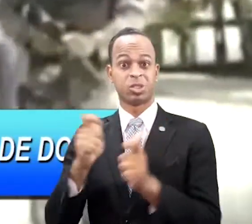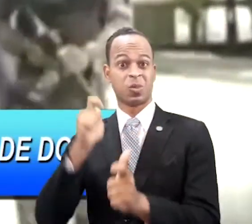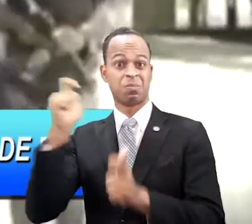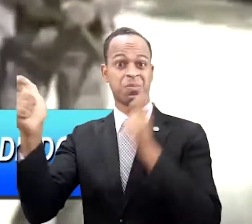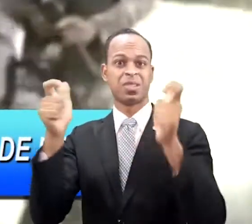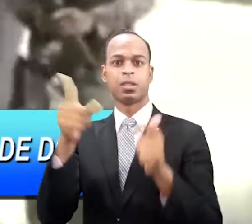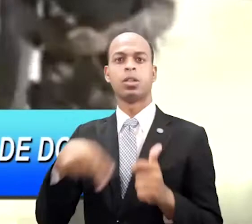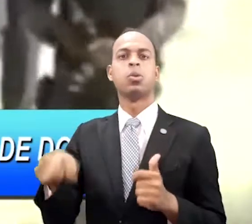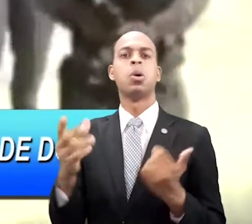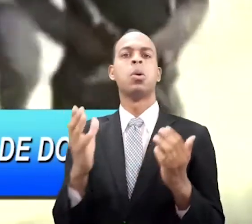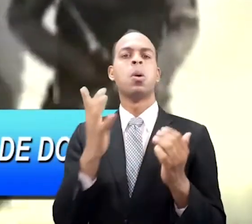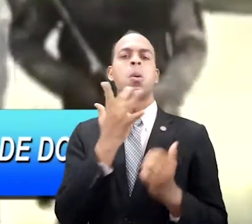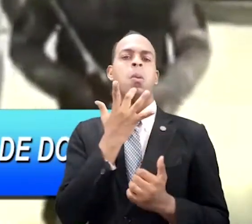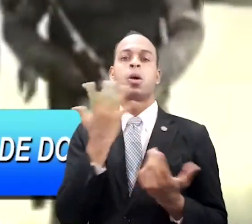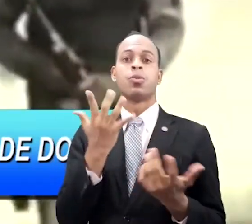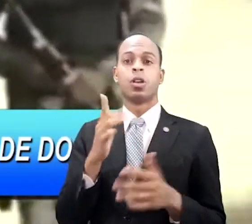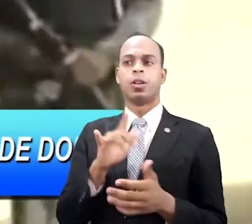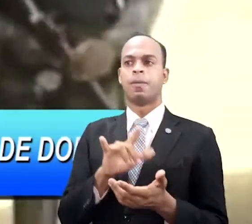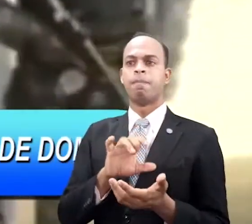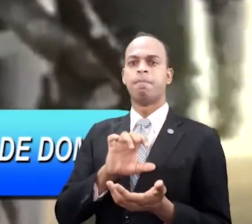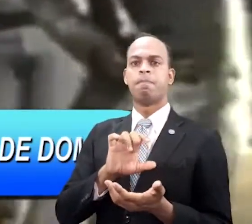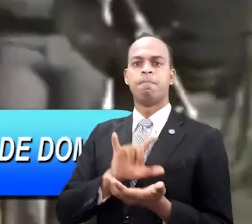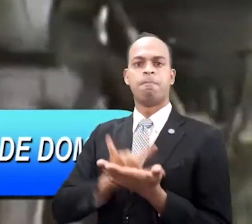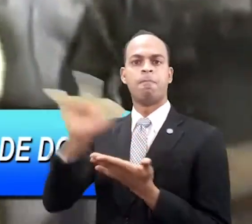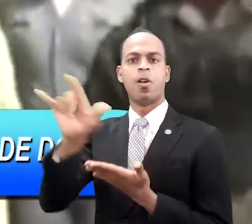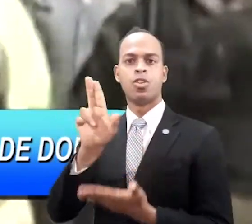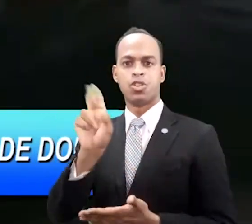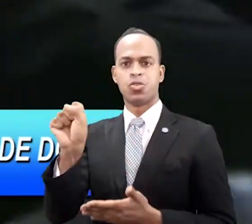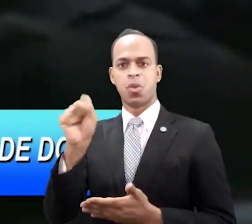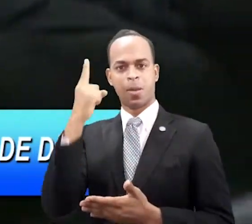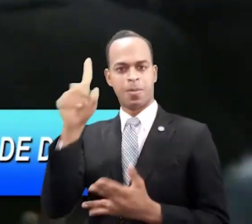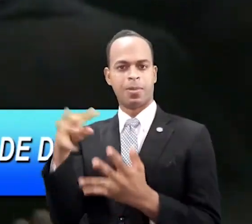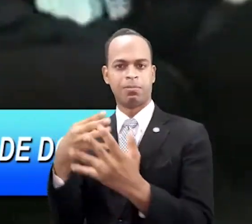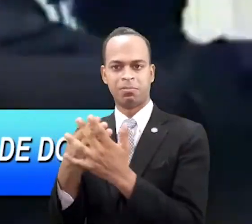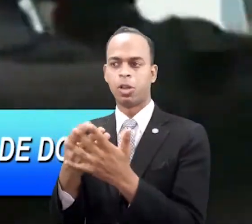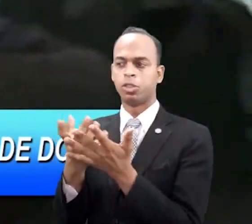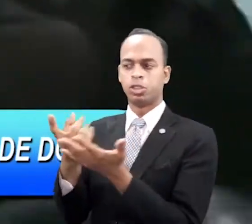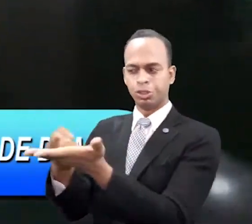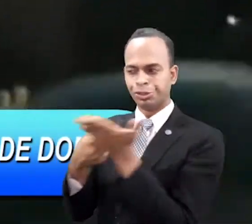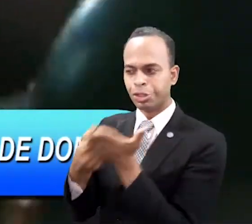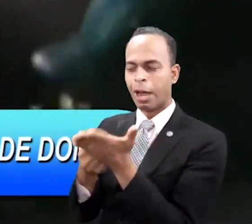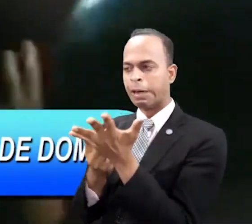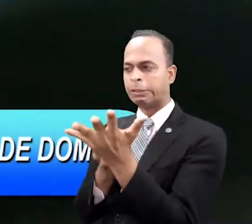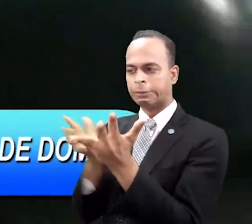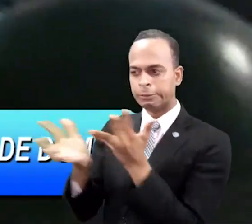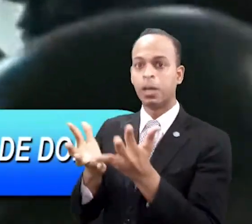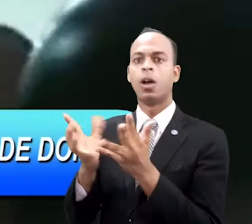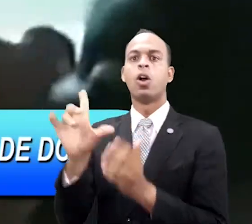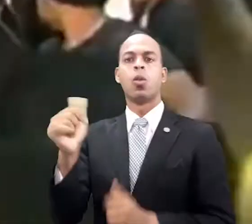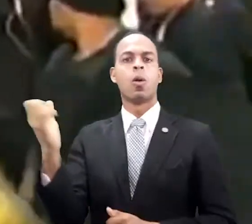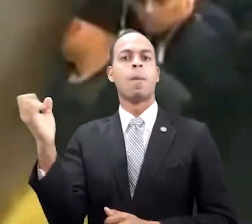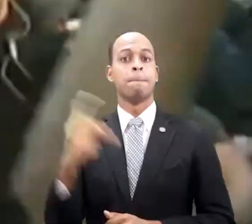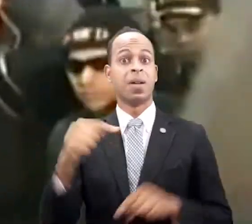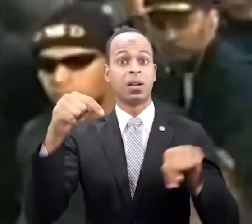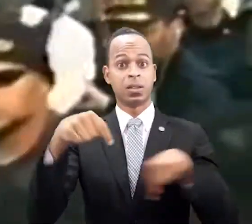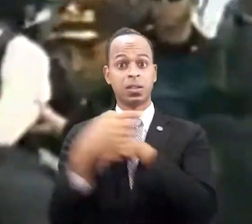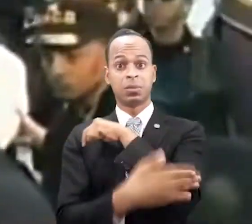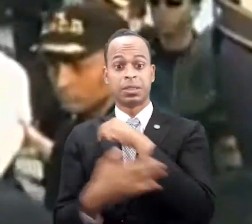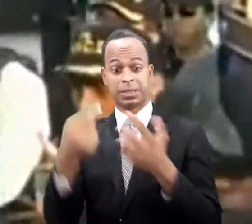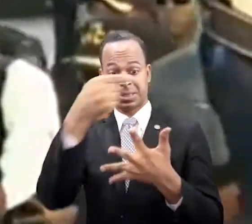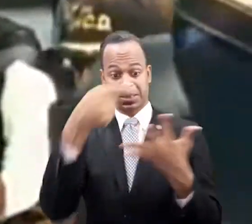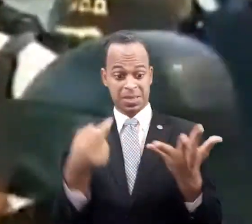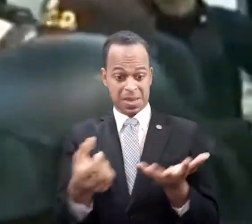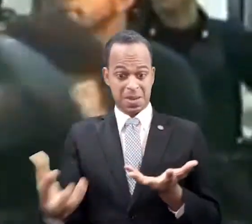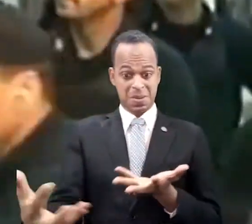pejes gordos prefieren ser extraditados a los Estados Unidos con la finalidad de negociar y volver al país a disfrutar